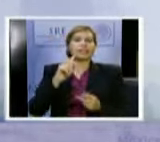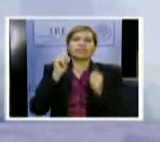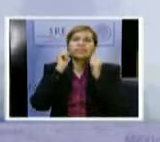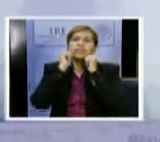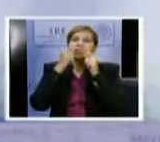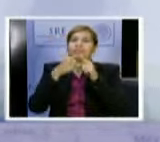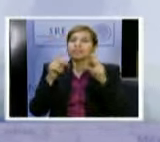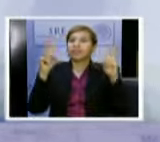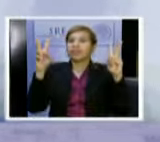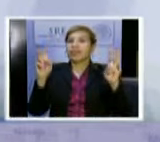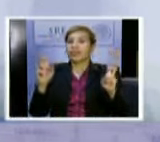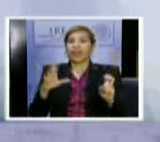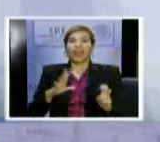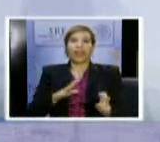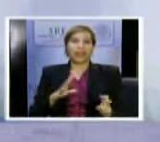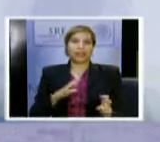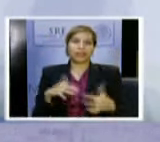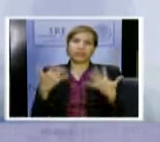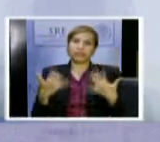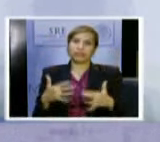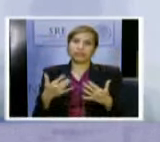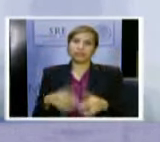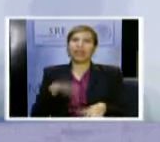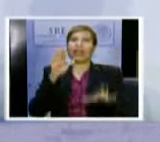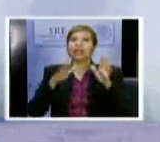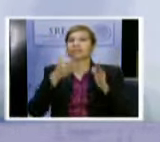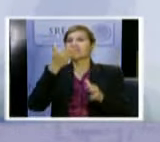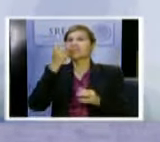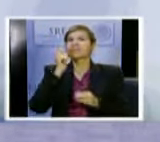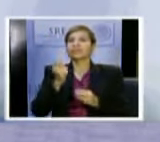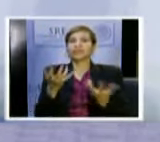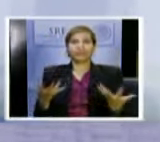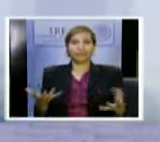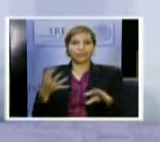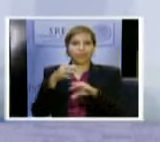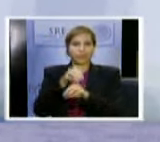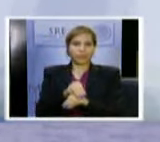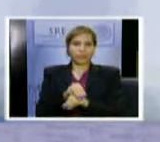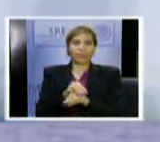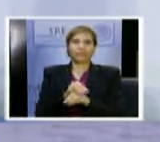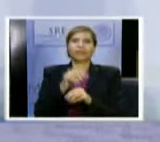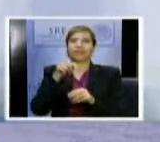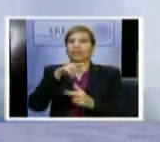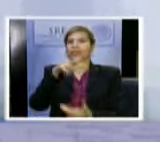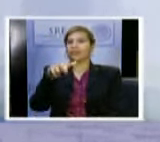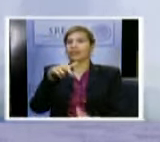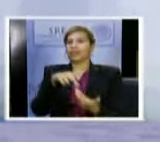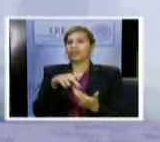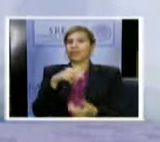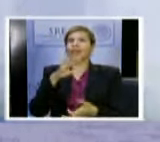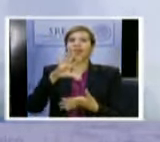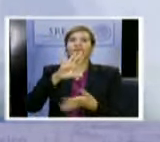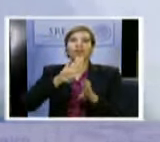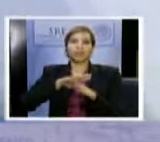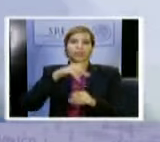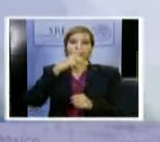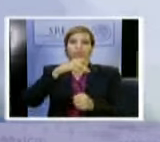cantidad de temas que nos unen y de un fenómeno innegable, la integración de nuestra región de América del